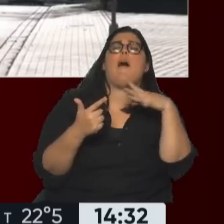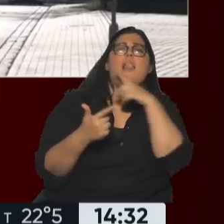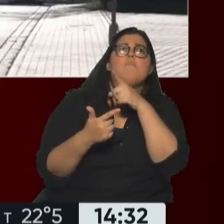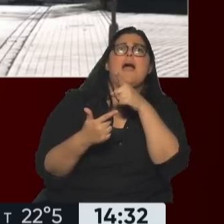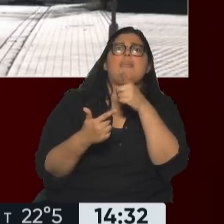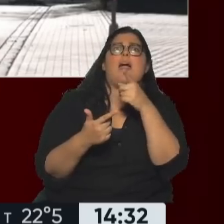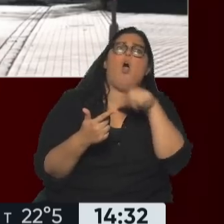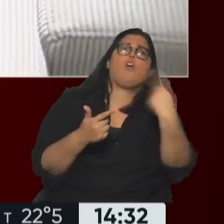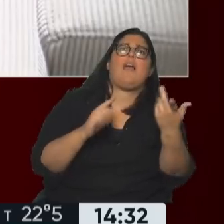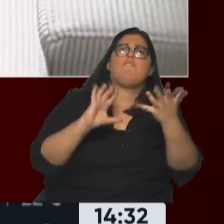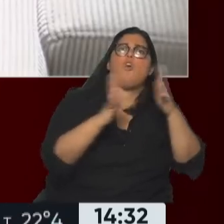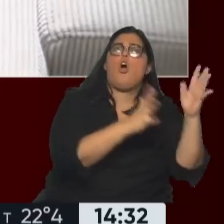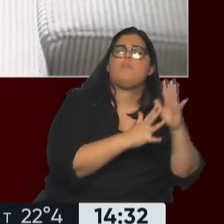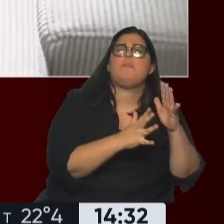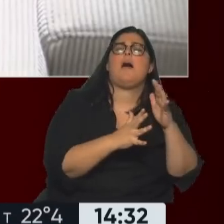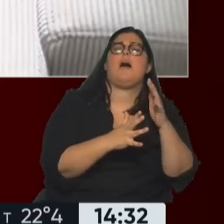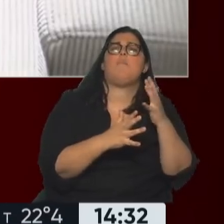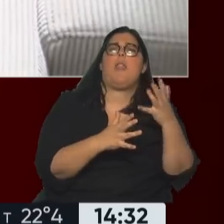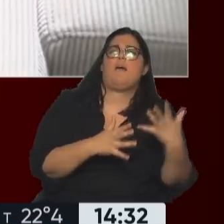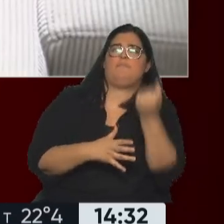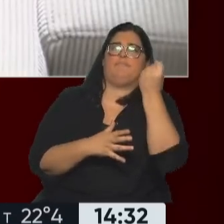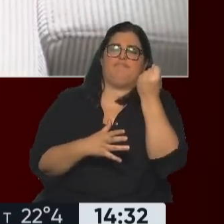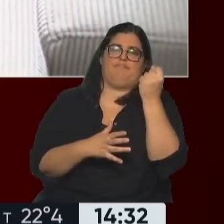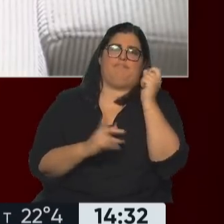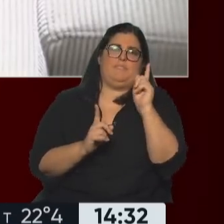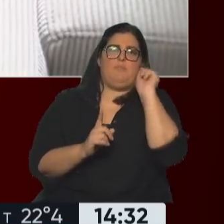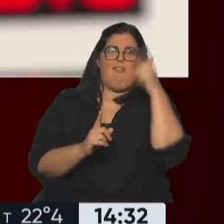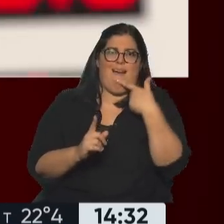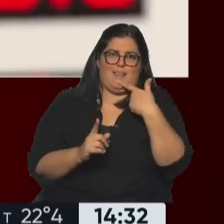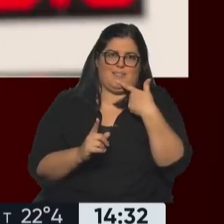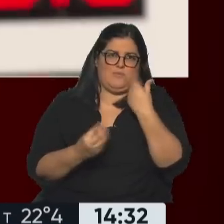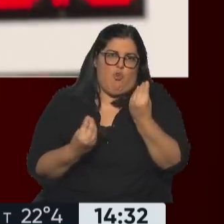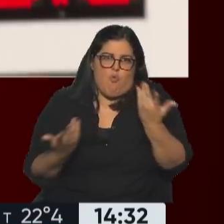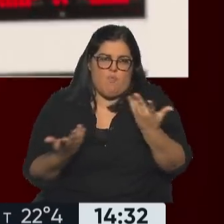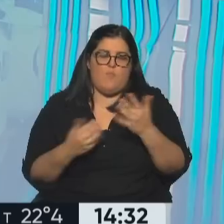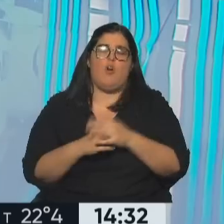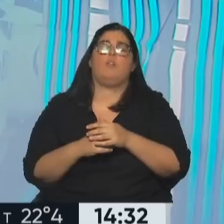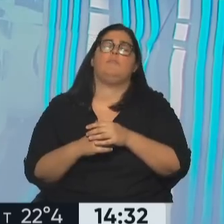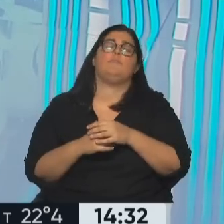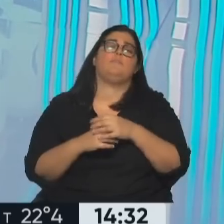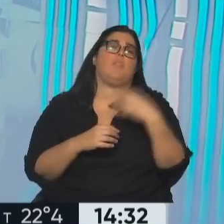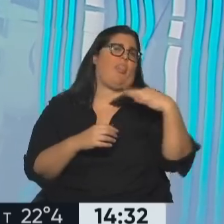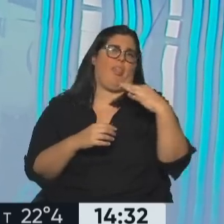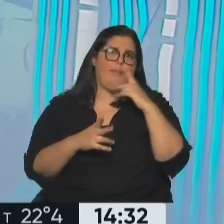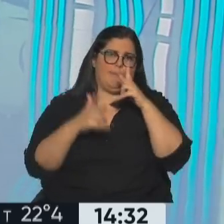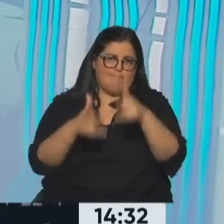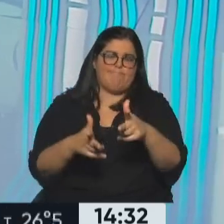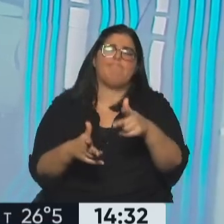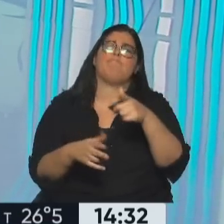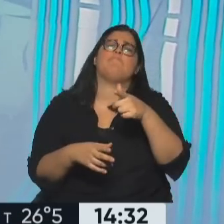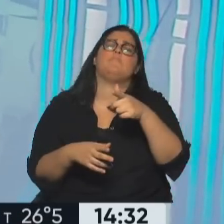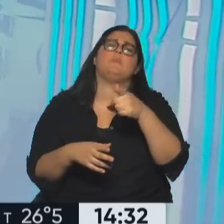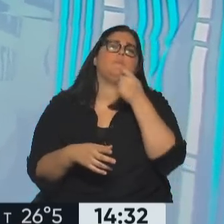todo Alemania para poder aprovisionarse de este recurso tan importante. En principio hay que destacar que,